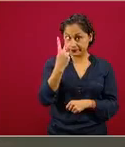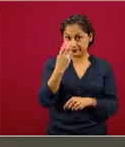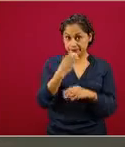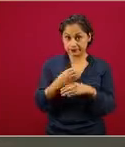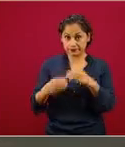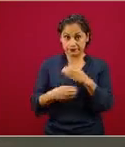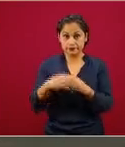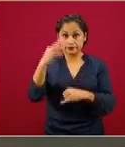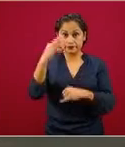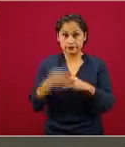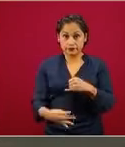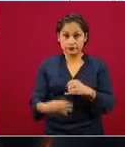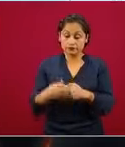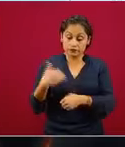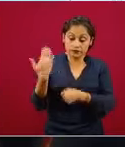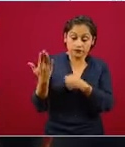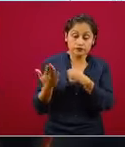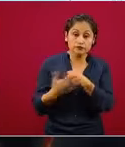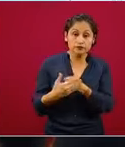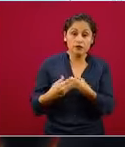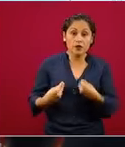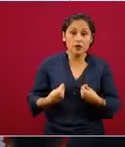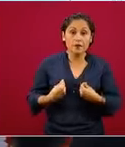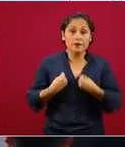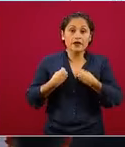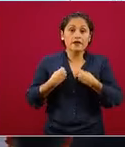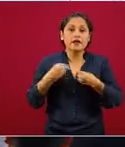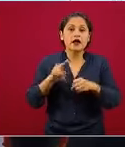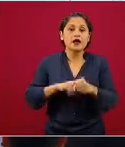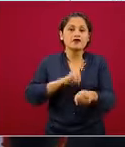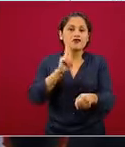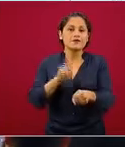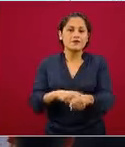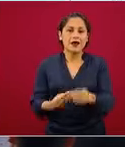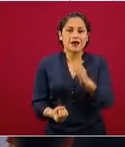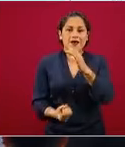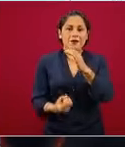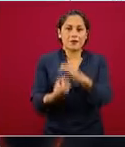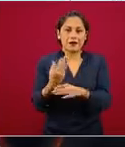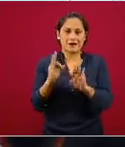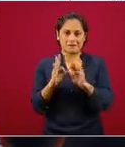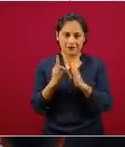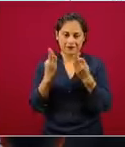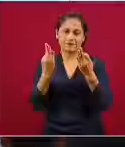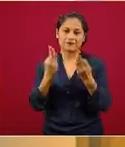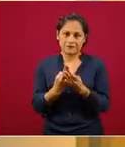recuperación de la nueva normalidad en forma escalonada, ordenada, organizada,